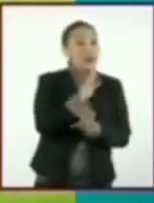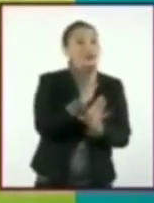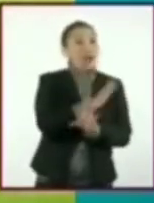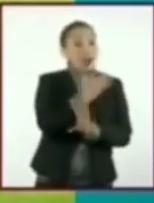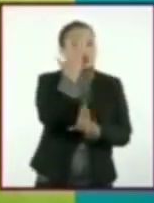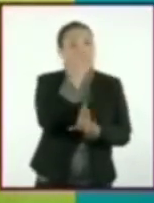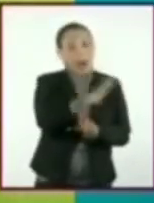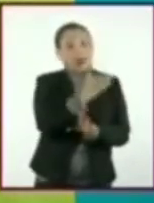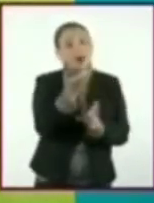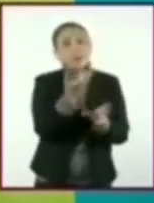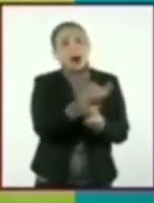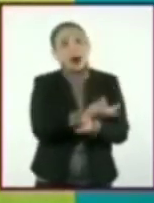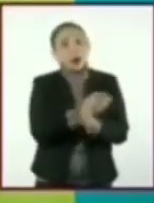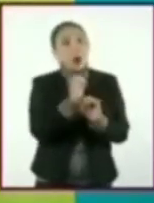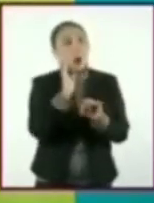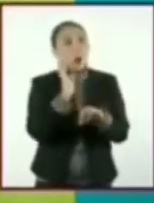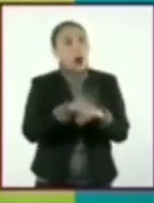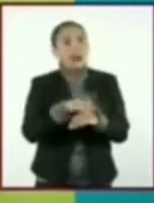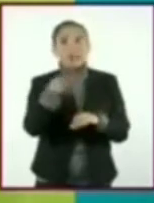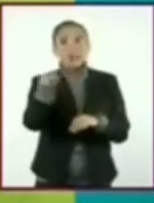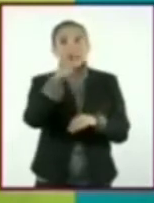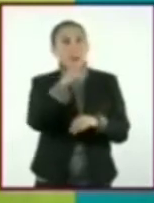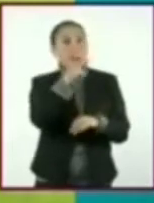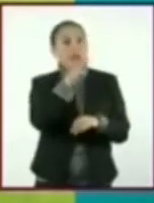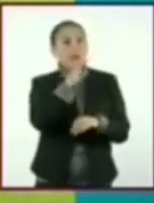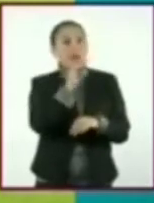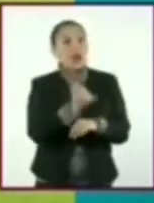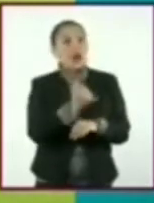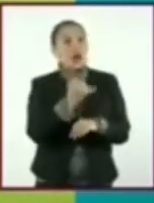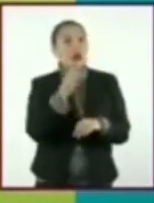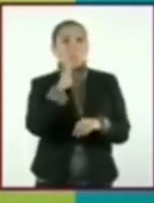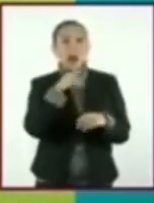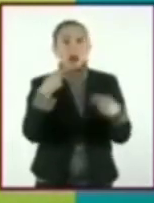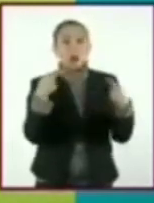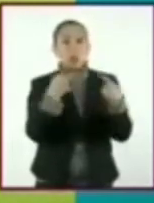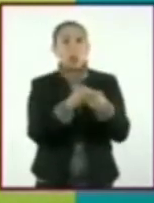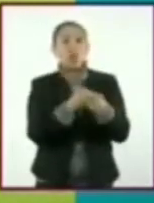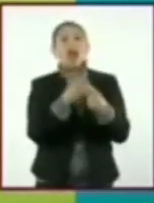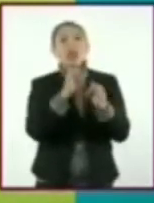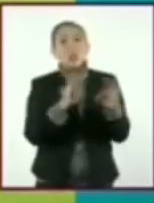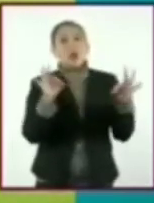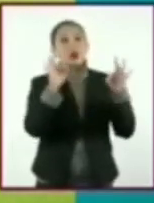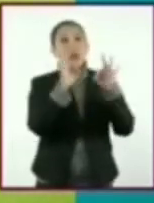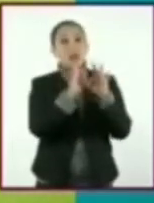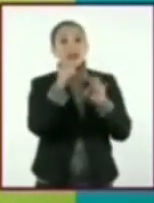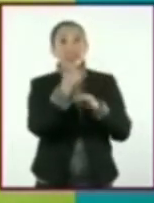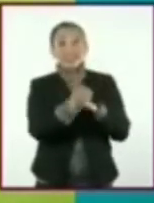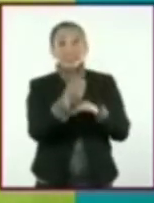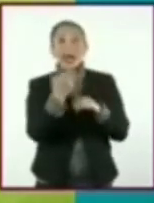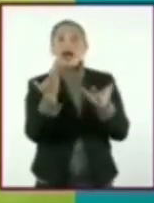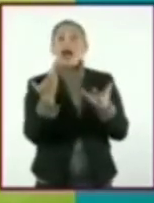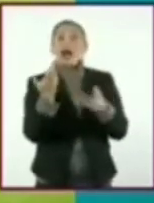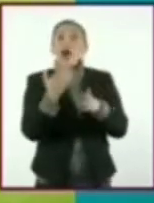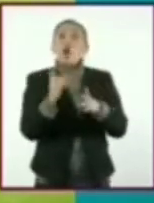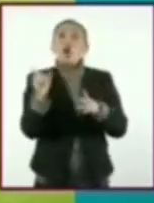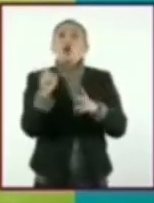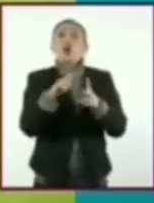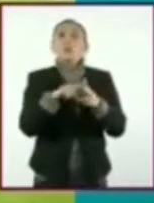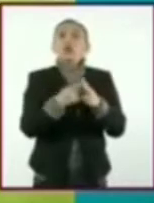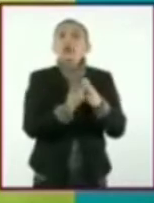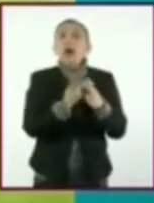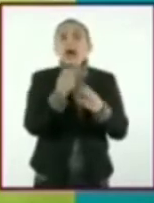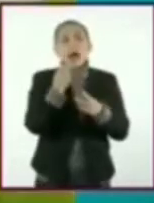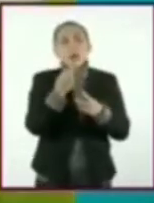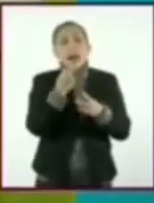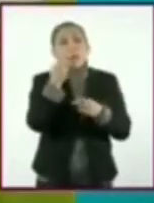la información o más que los papás, pero errónea. Entonces, es súper importante esta parte de ¿desde cuándo podemos